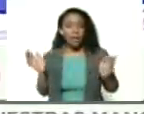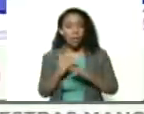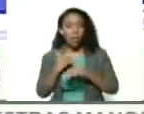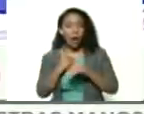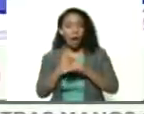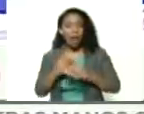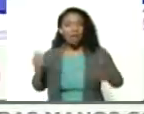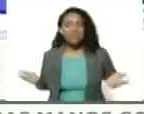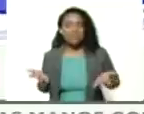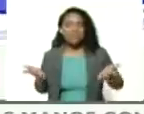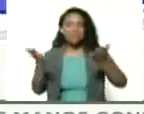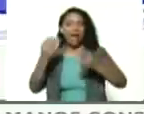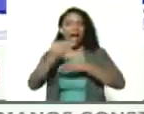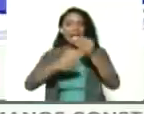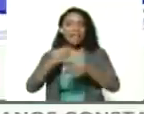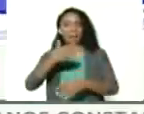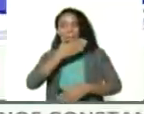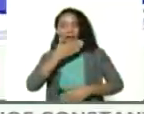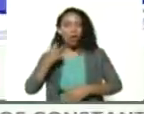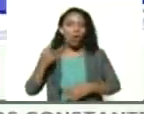para hacer las cosas mejor,